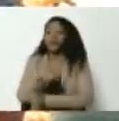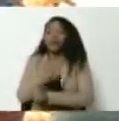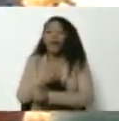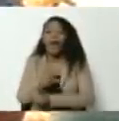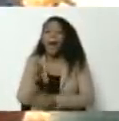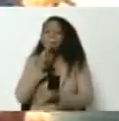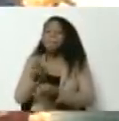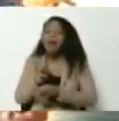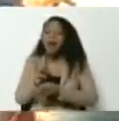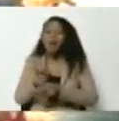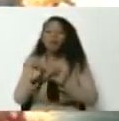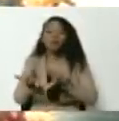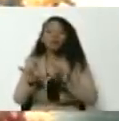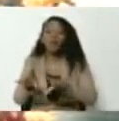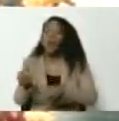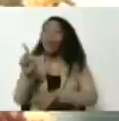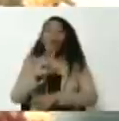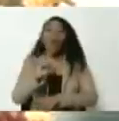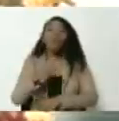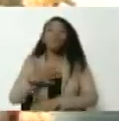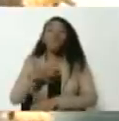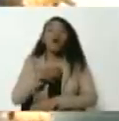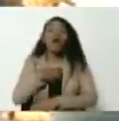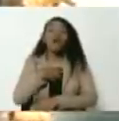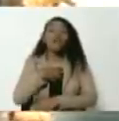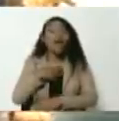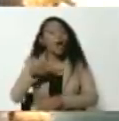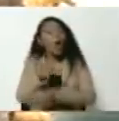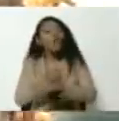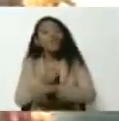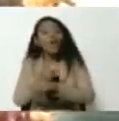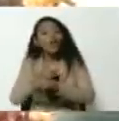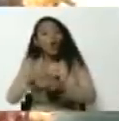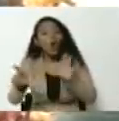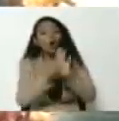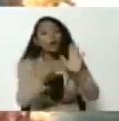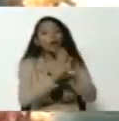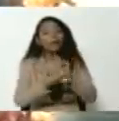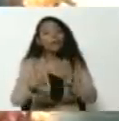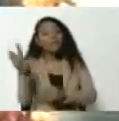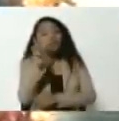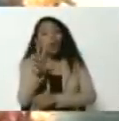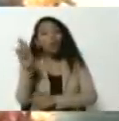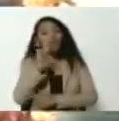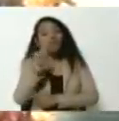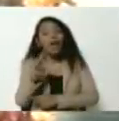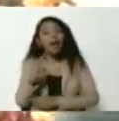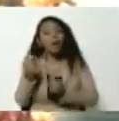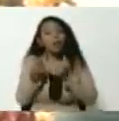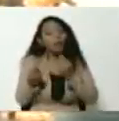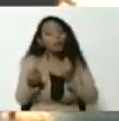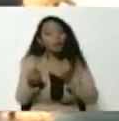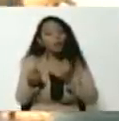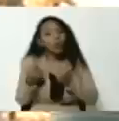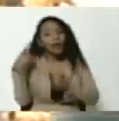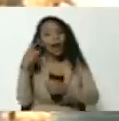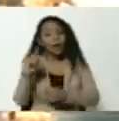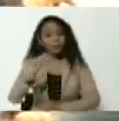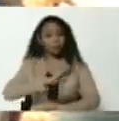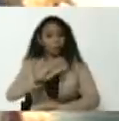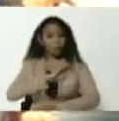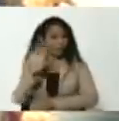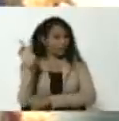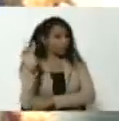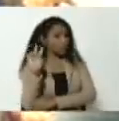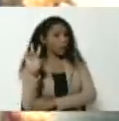le dice, no puede el gobierno legítimo de Venezuela utilizar los recursos que pertenecen a